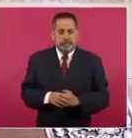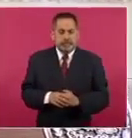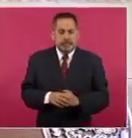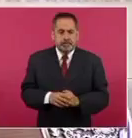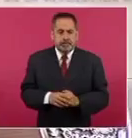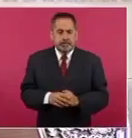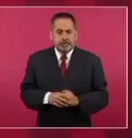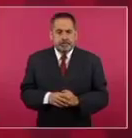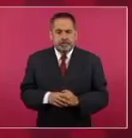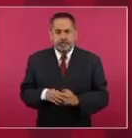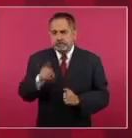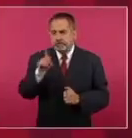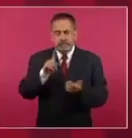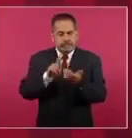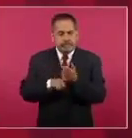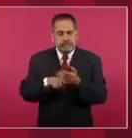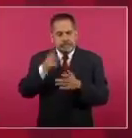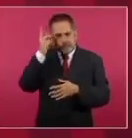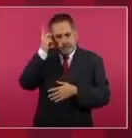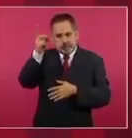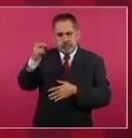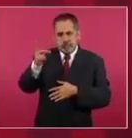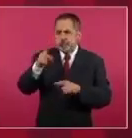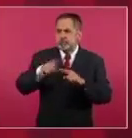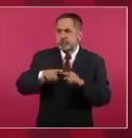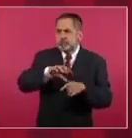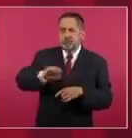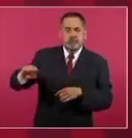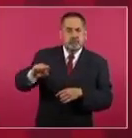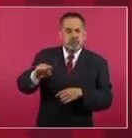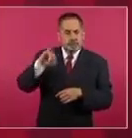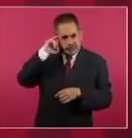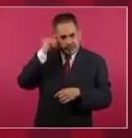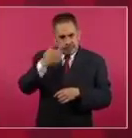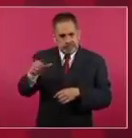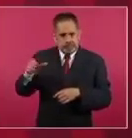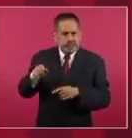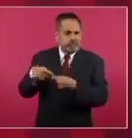la posesión la tienen los campesinos. O sea,